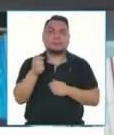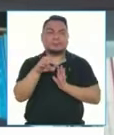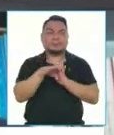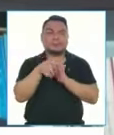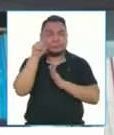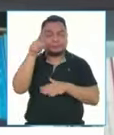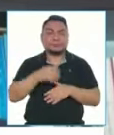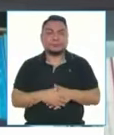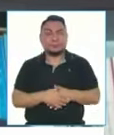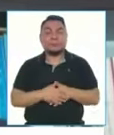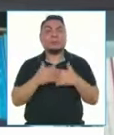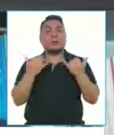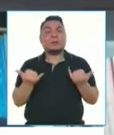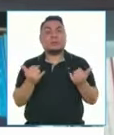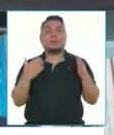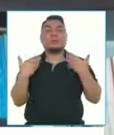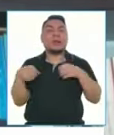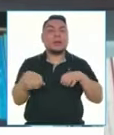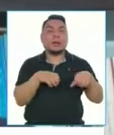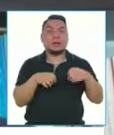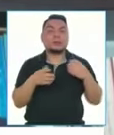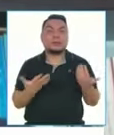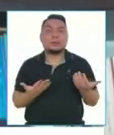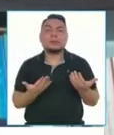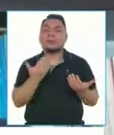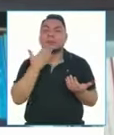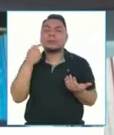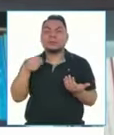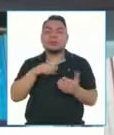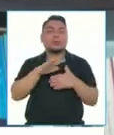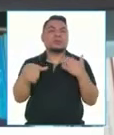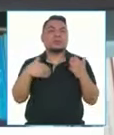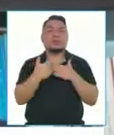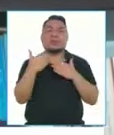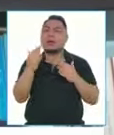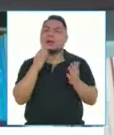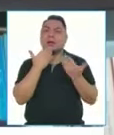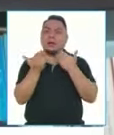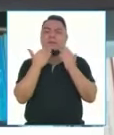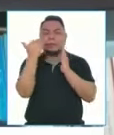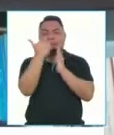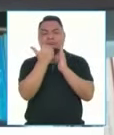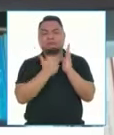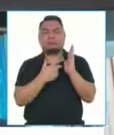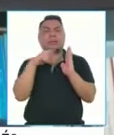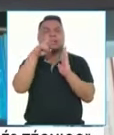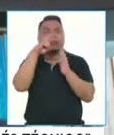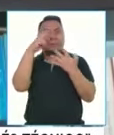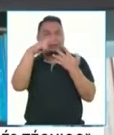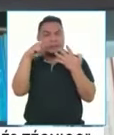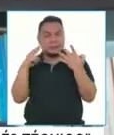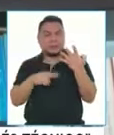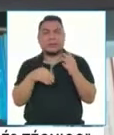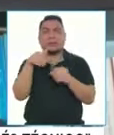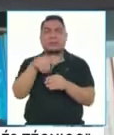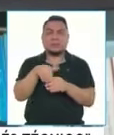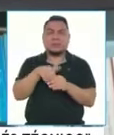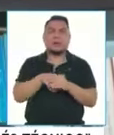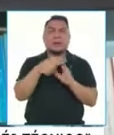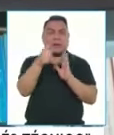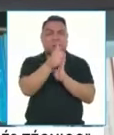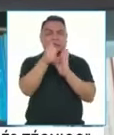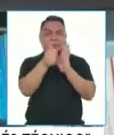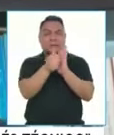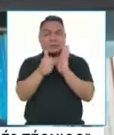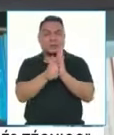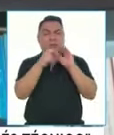lo que pueden realizar es explayarse en requisitos, en votaciones, artículo por